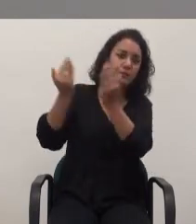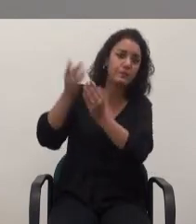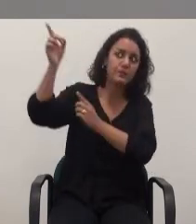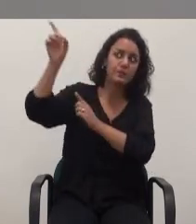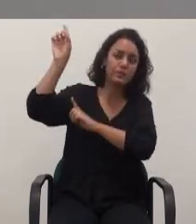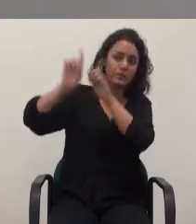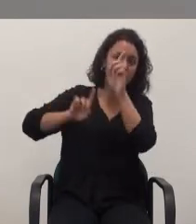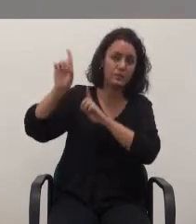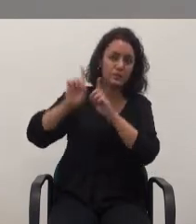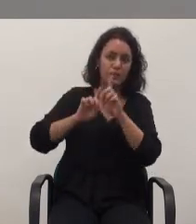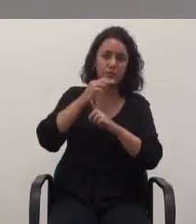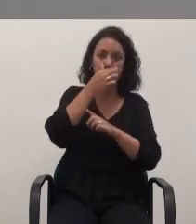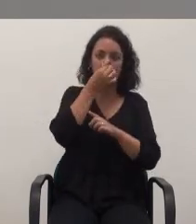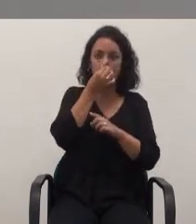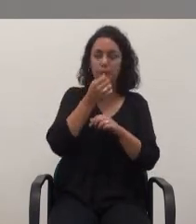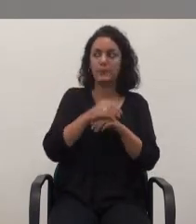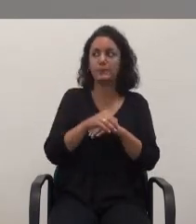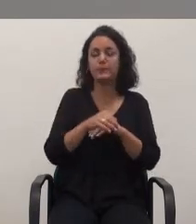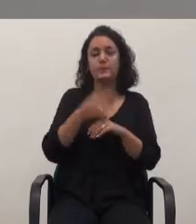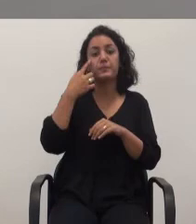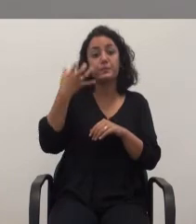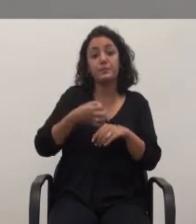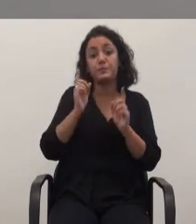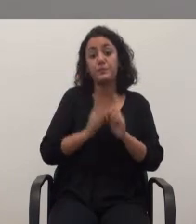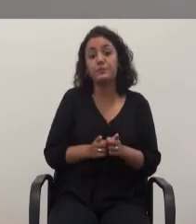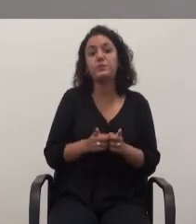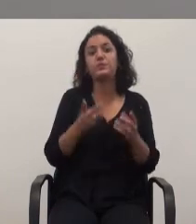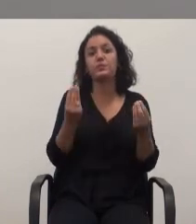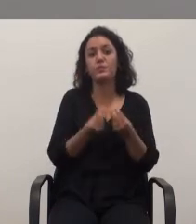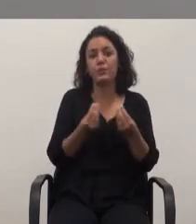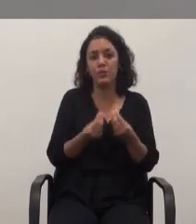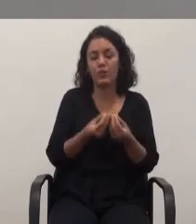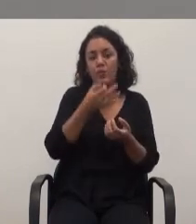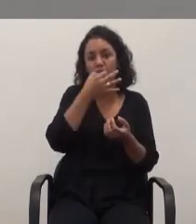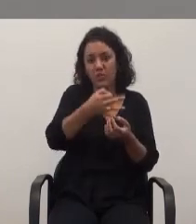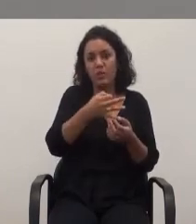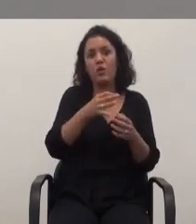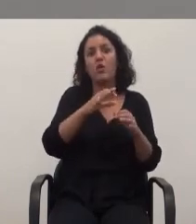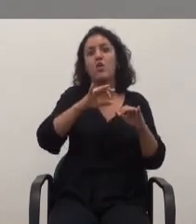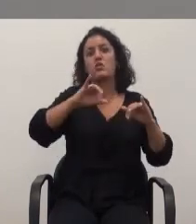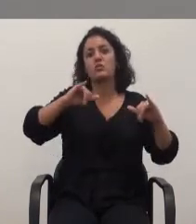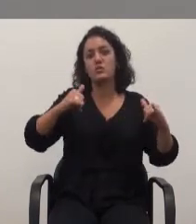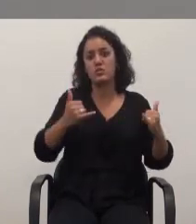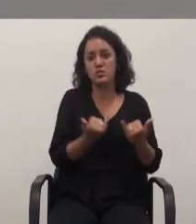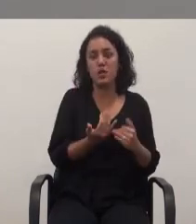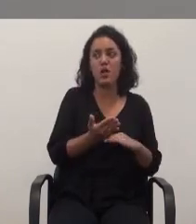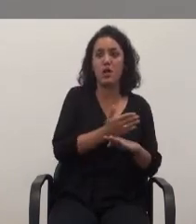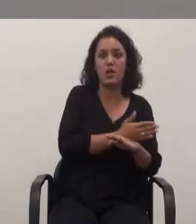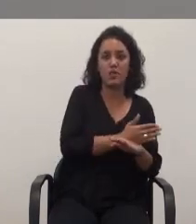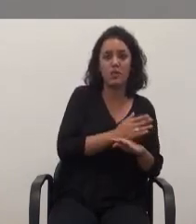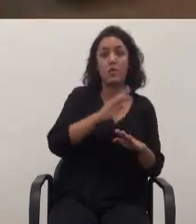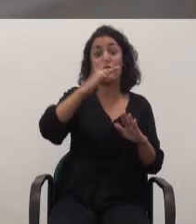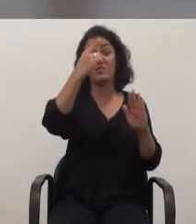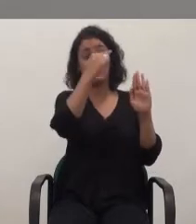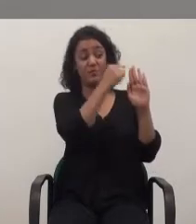Creo que mucho se ha dicho, mucho hemos dicho respecto a lo que proponía como tercer eje,